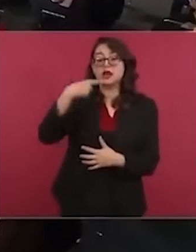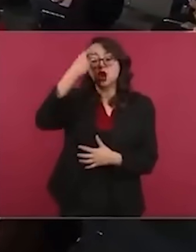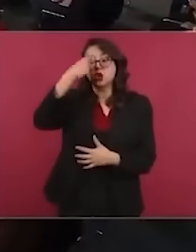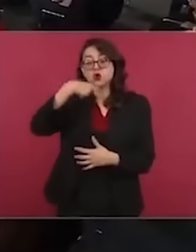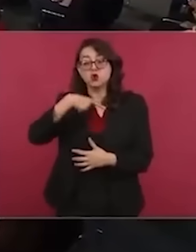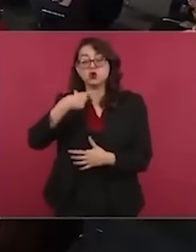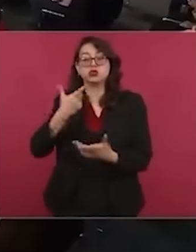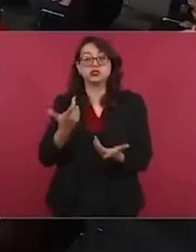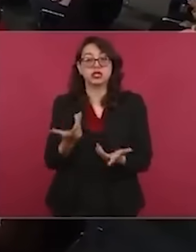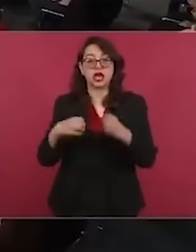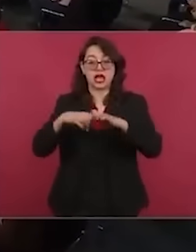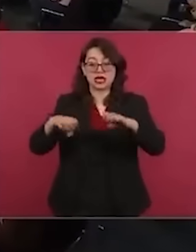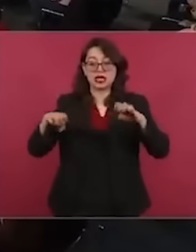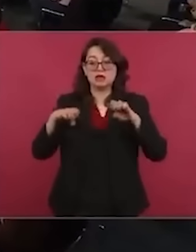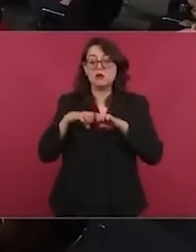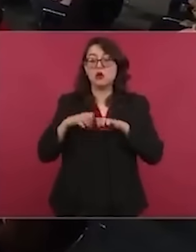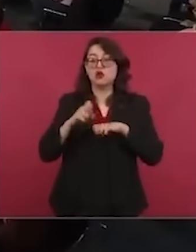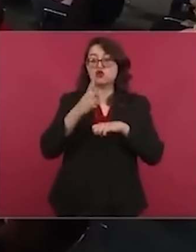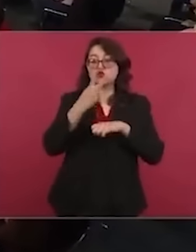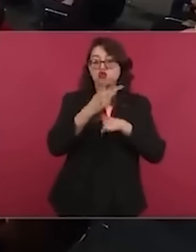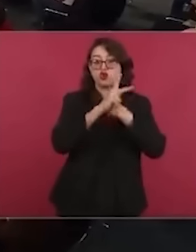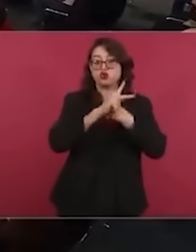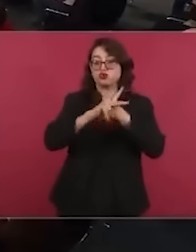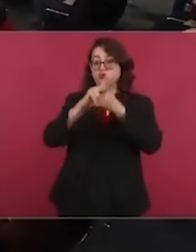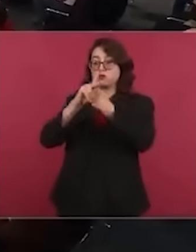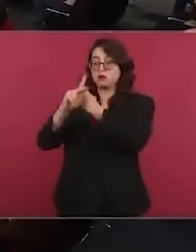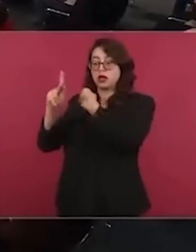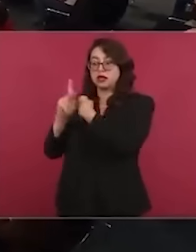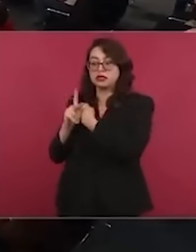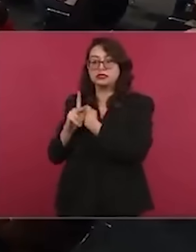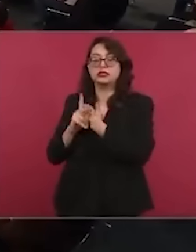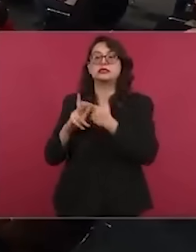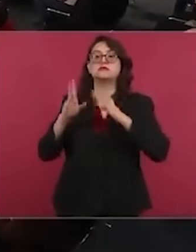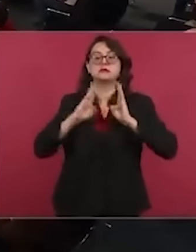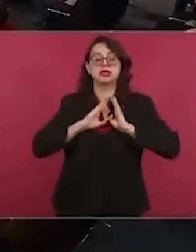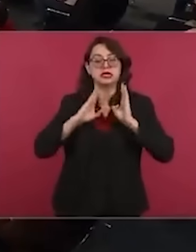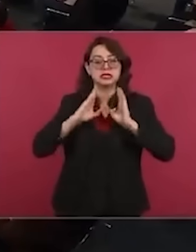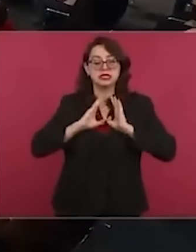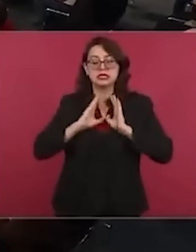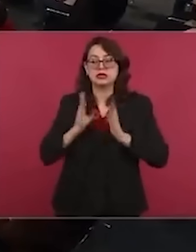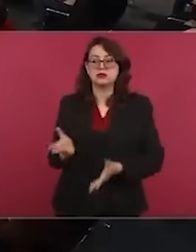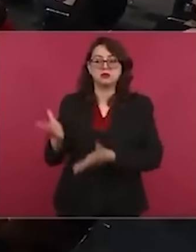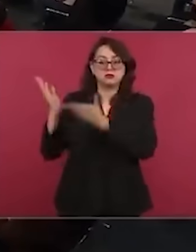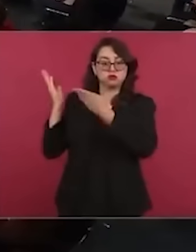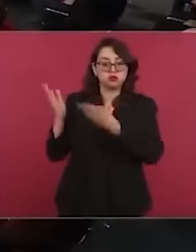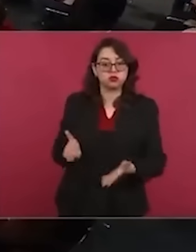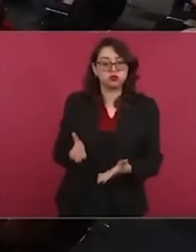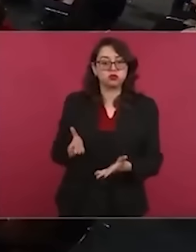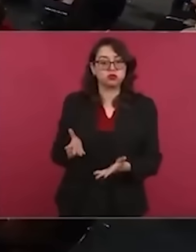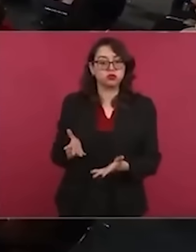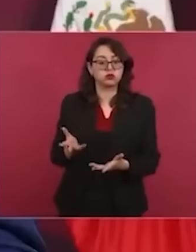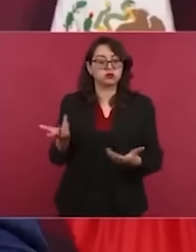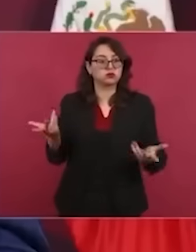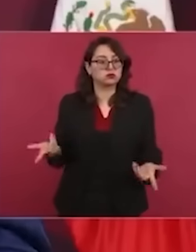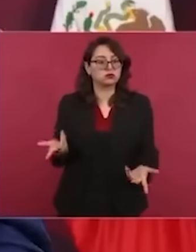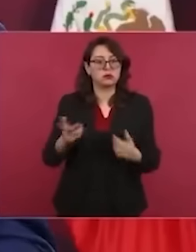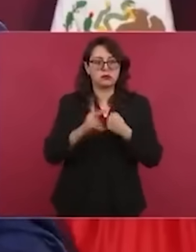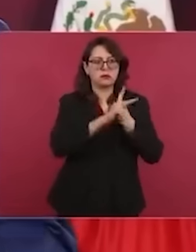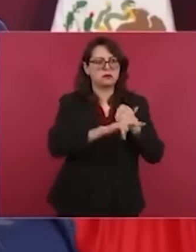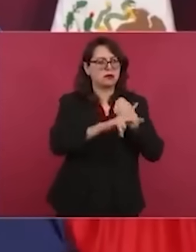de dos o tres países y representaciones militares de muchos países del mundo